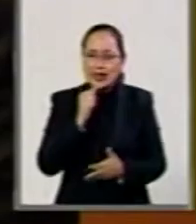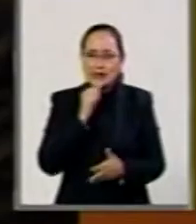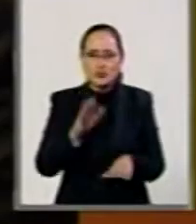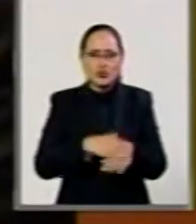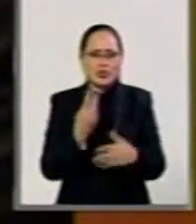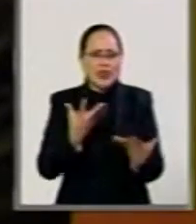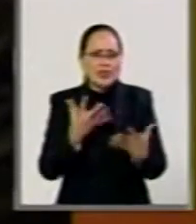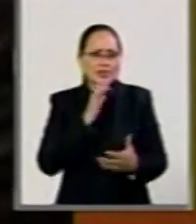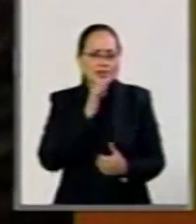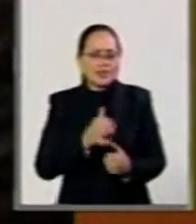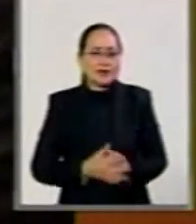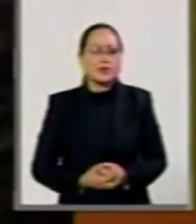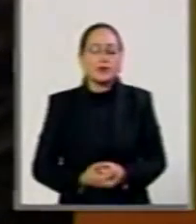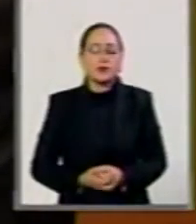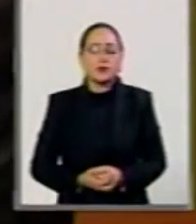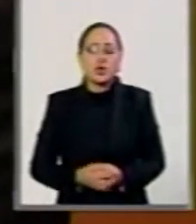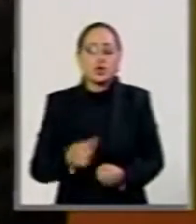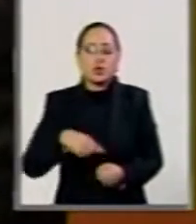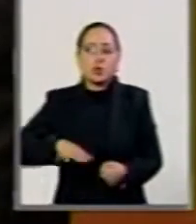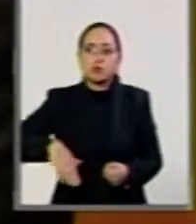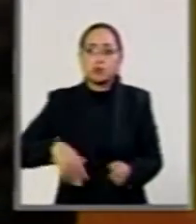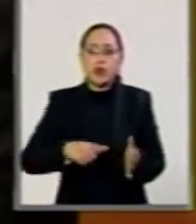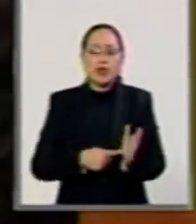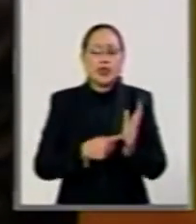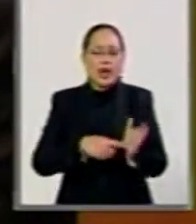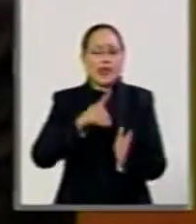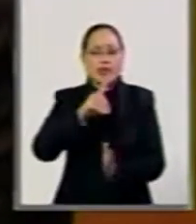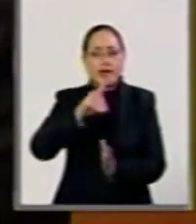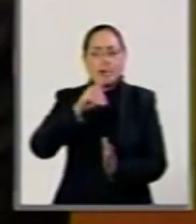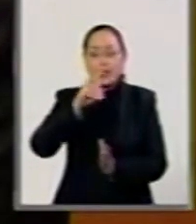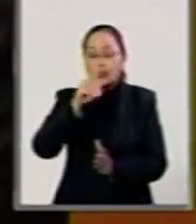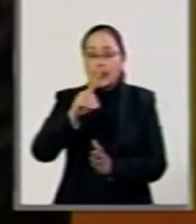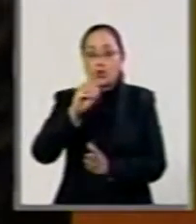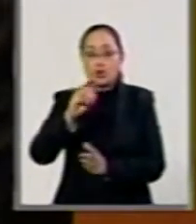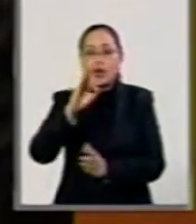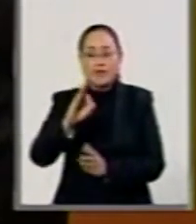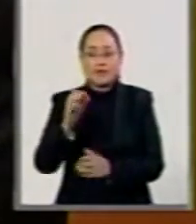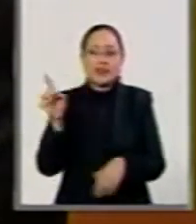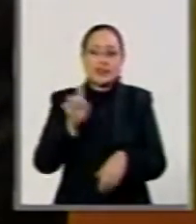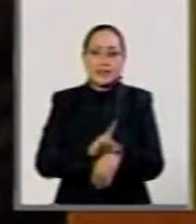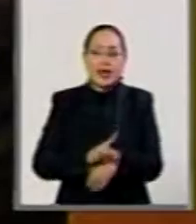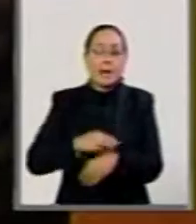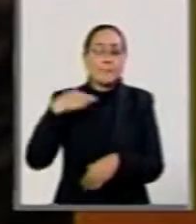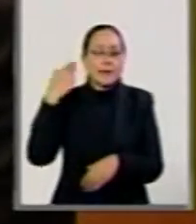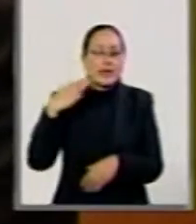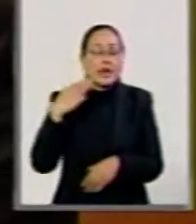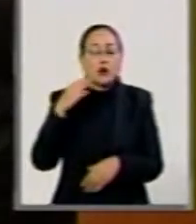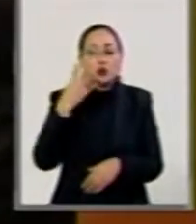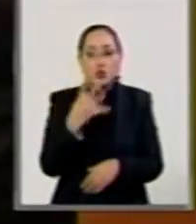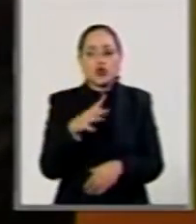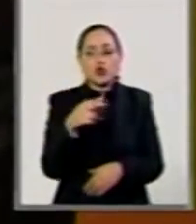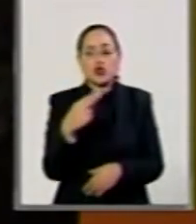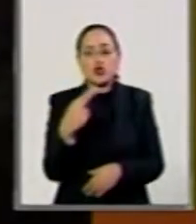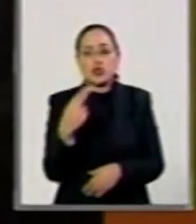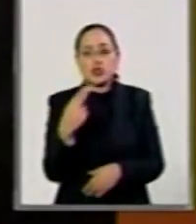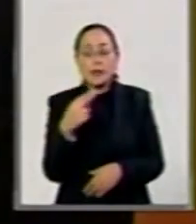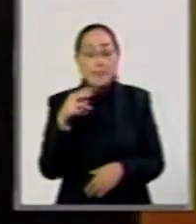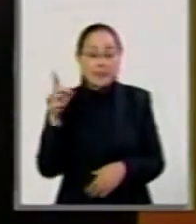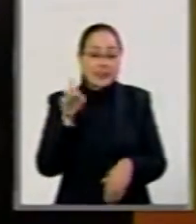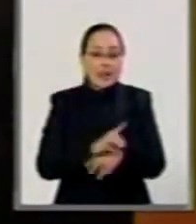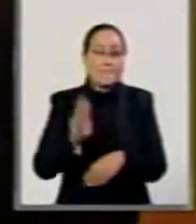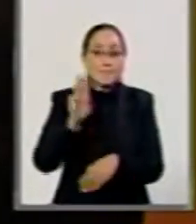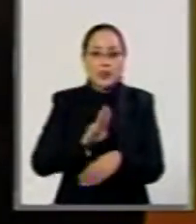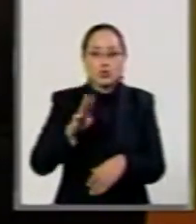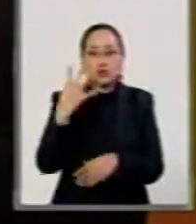había hecho. Como les decía, ya en el diario oficial del miércoles 4 de noviembre, los lineamientos están publicados y